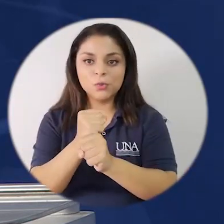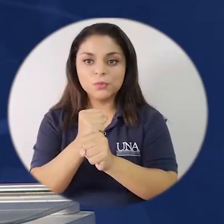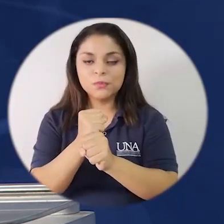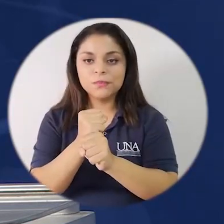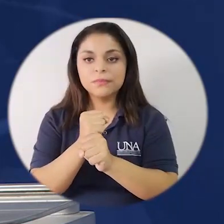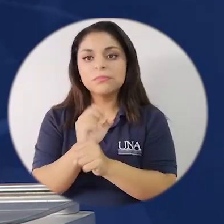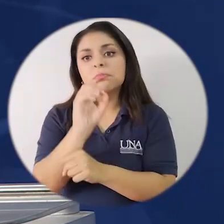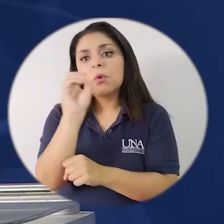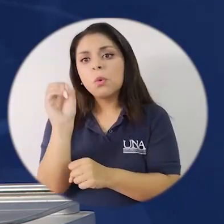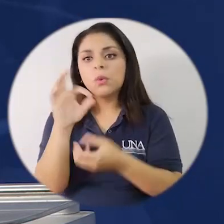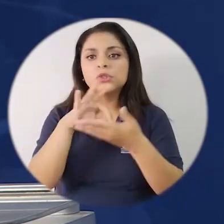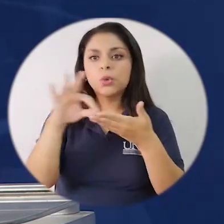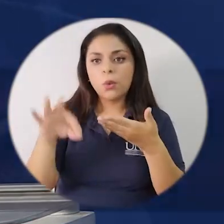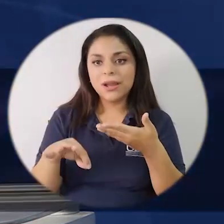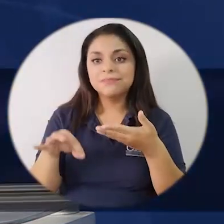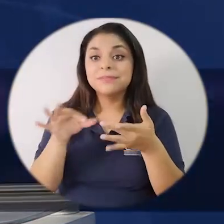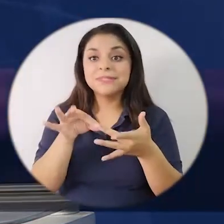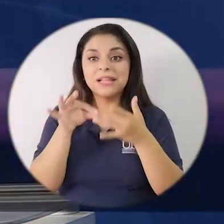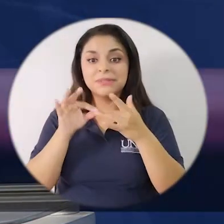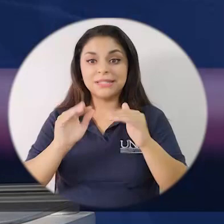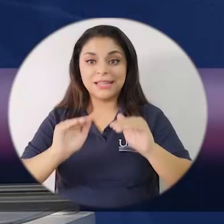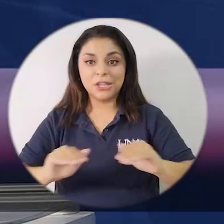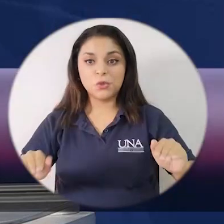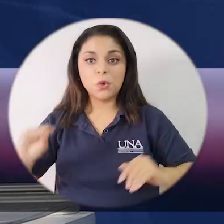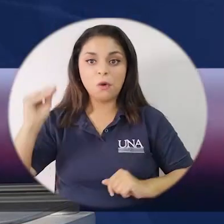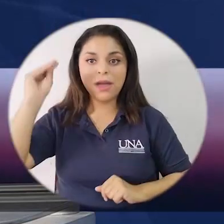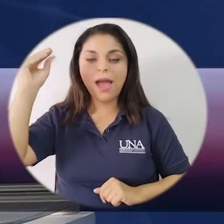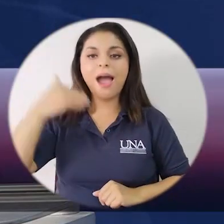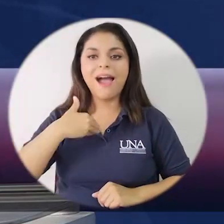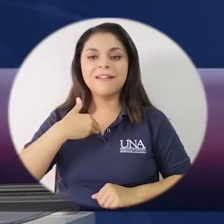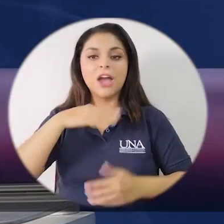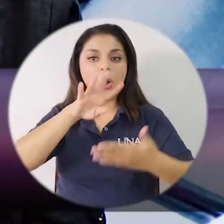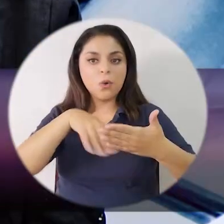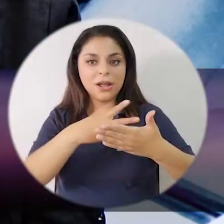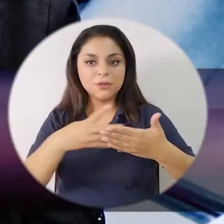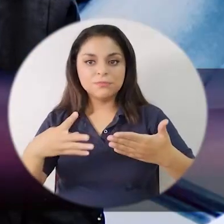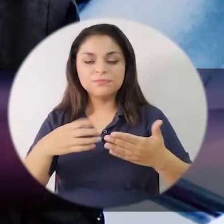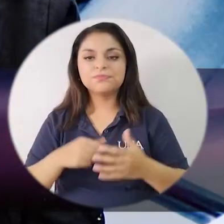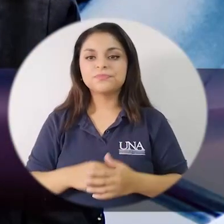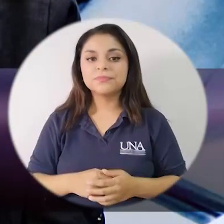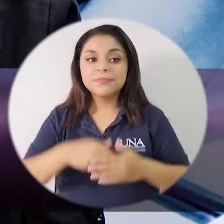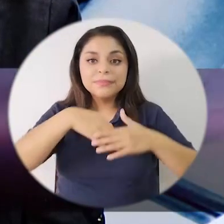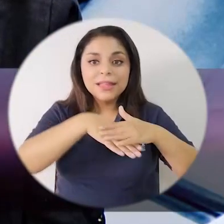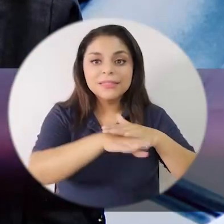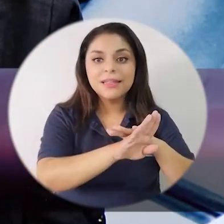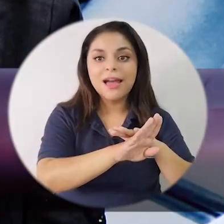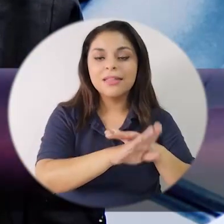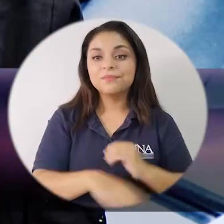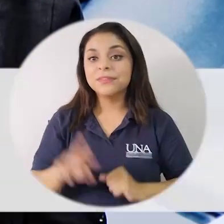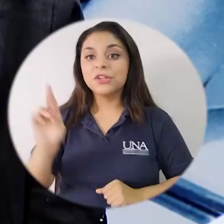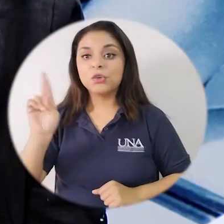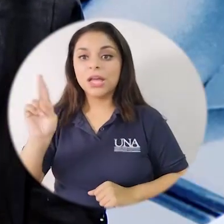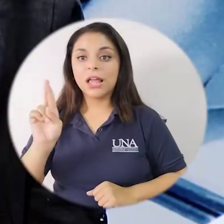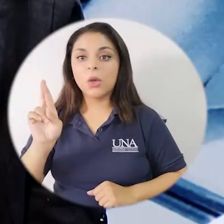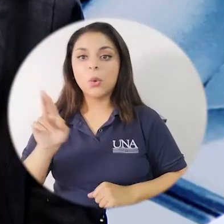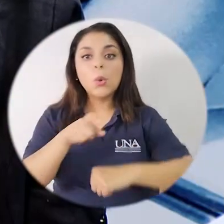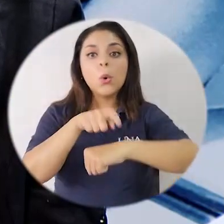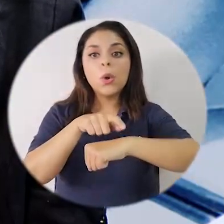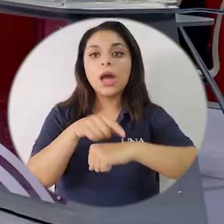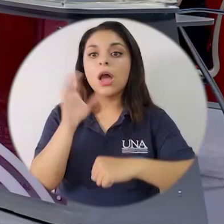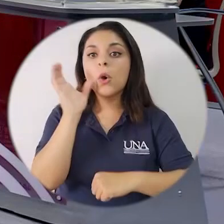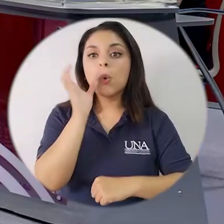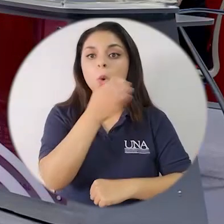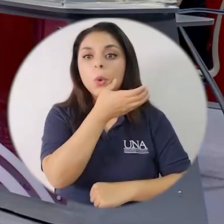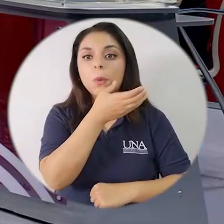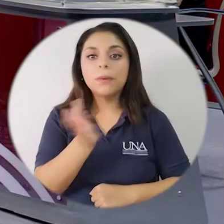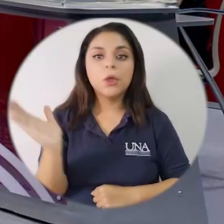los trabajos o en las escuelas, sobre todo chicos, chicas y adolescentes tenían como horarios, ¿verdad? La entrada, que el recreo, que la